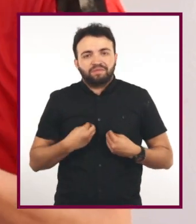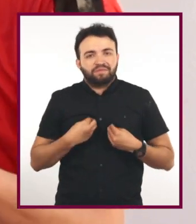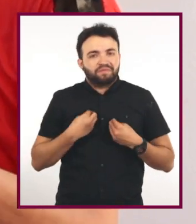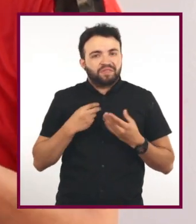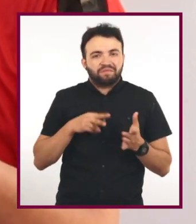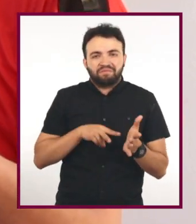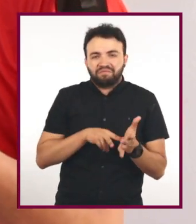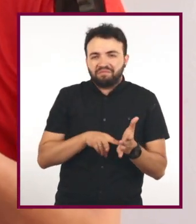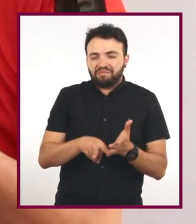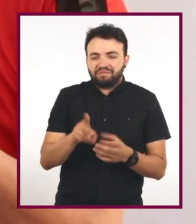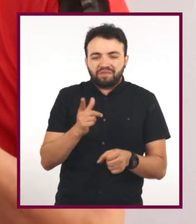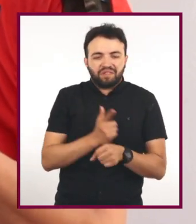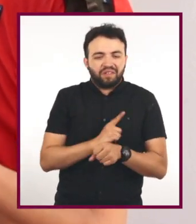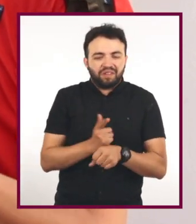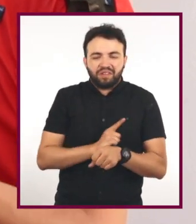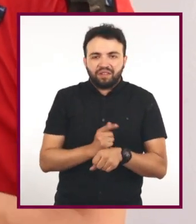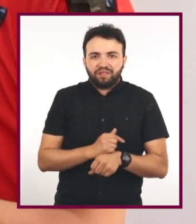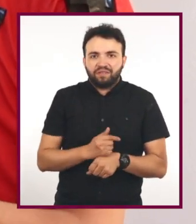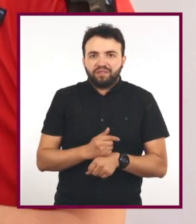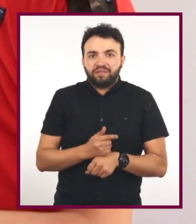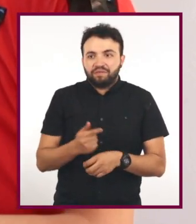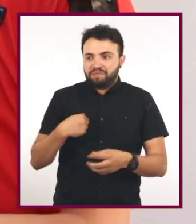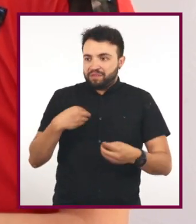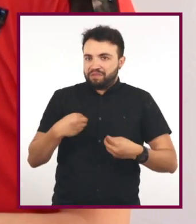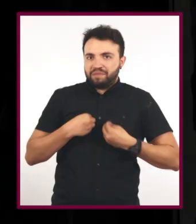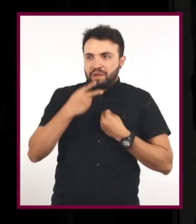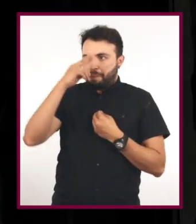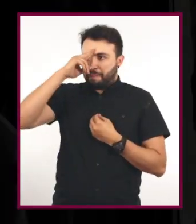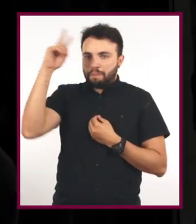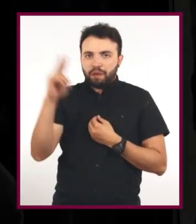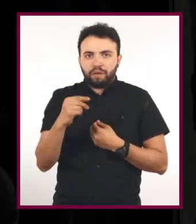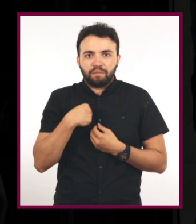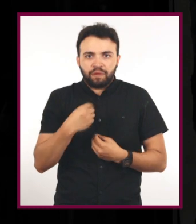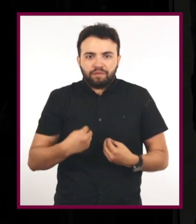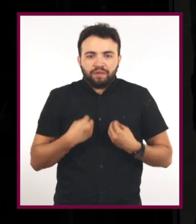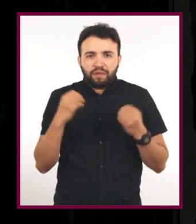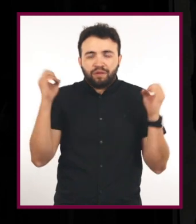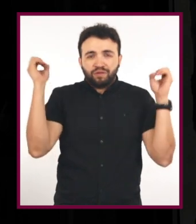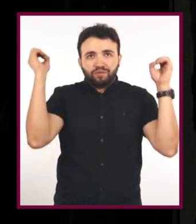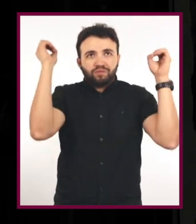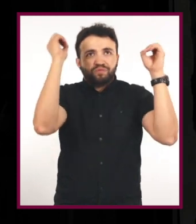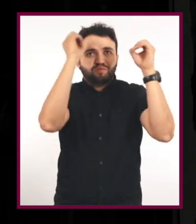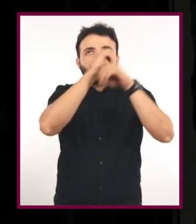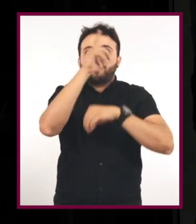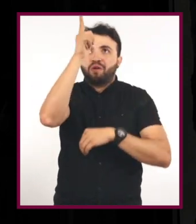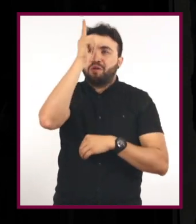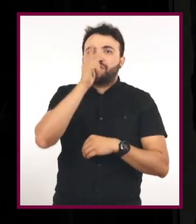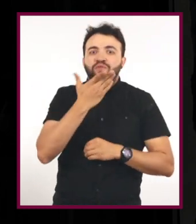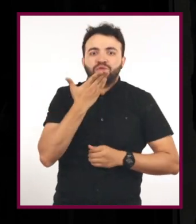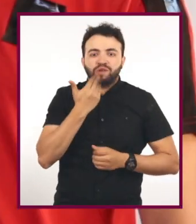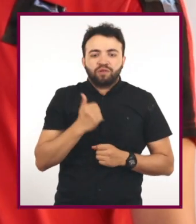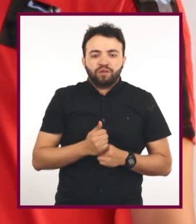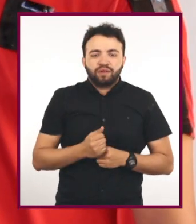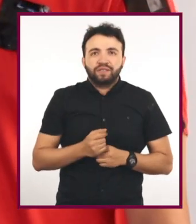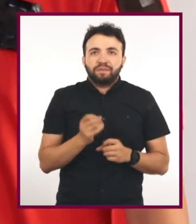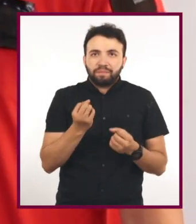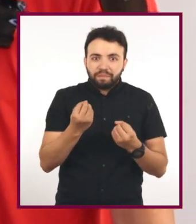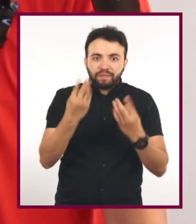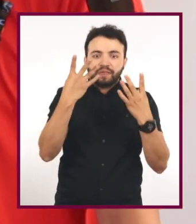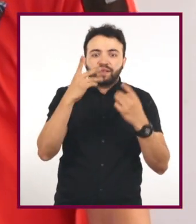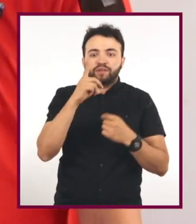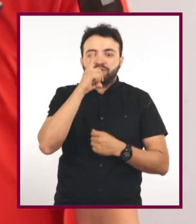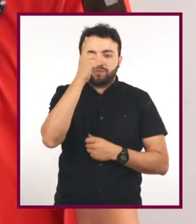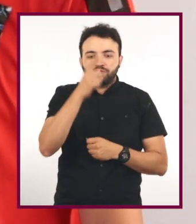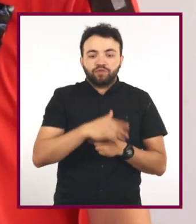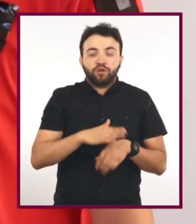La mía peor. Sería más oscura que la noche sin la luna. ¡Prendan la luz! Por eso,